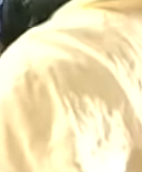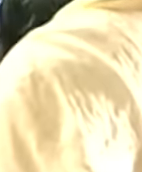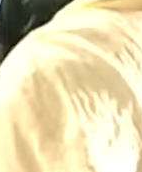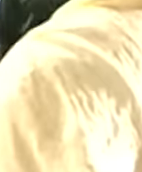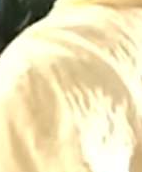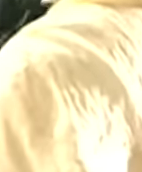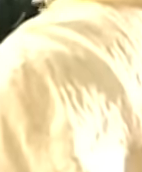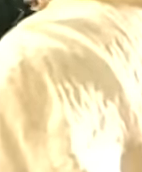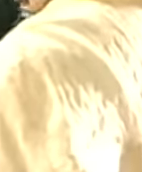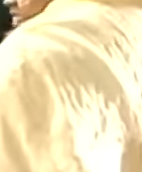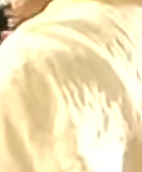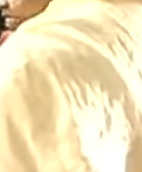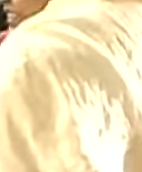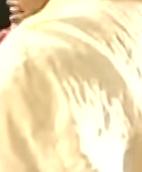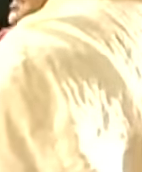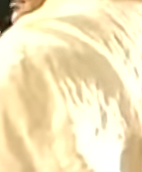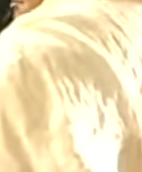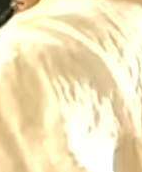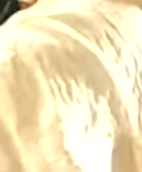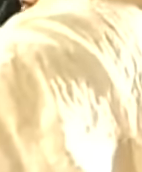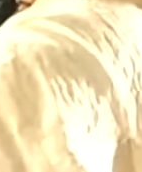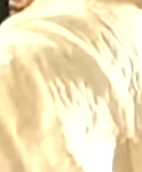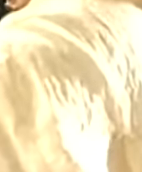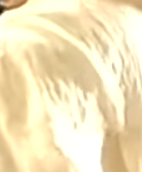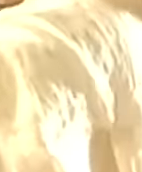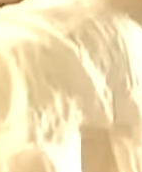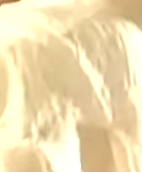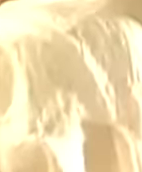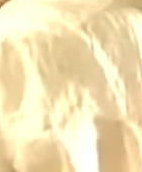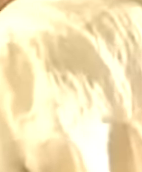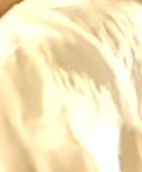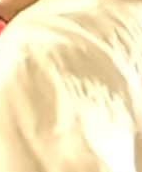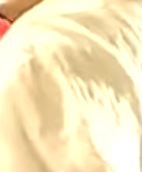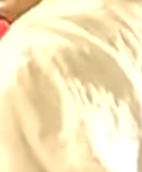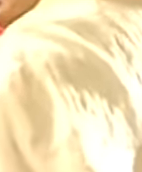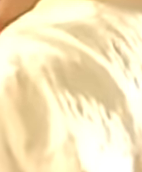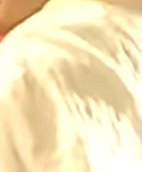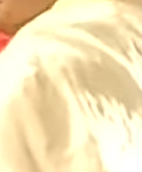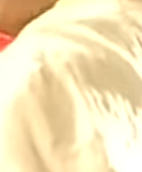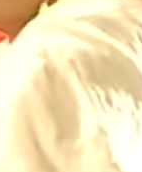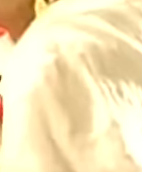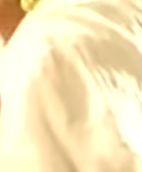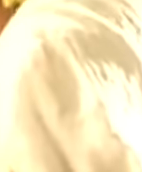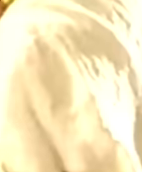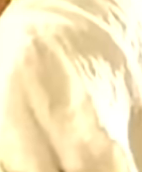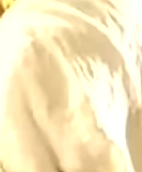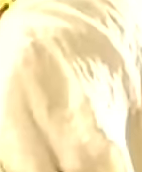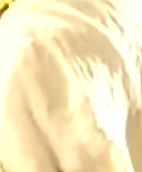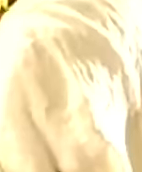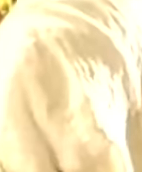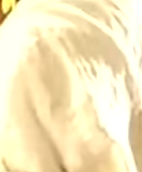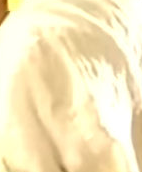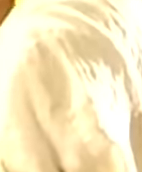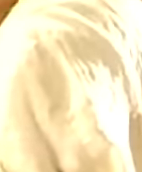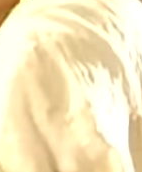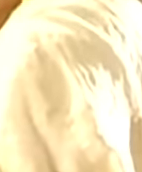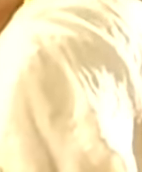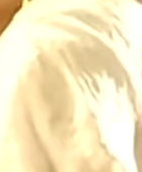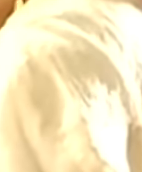Felicitaciones, de verdad. Gracias. Tenemos 25 años de trayectoria y pronto, en